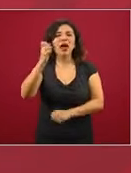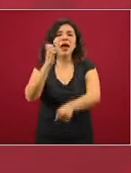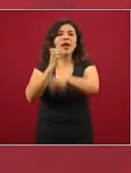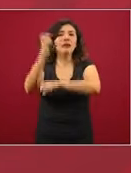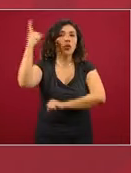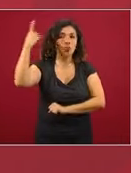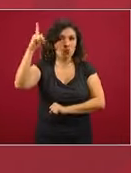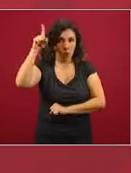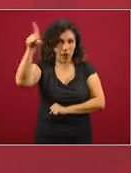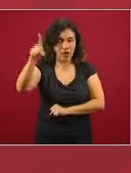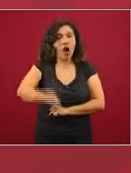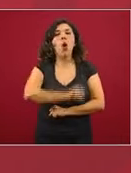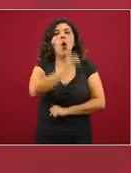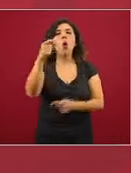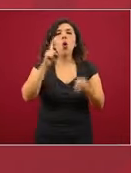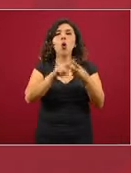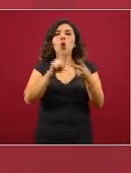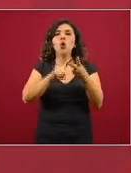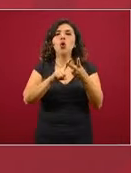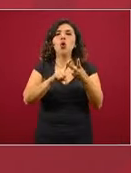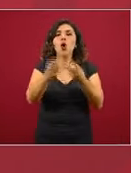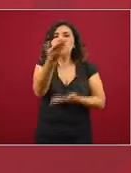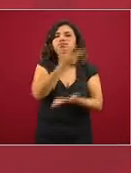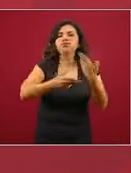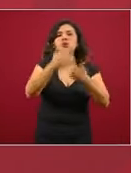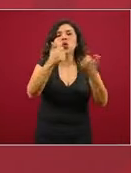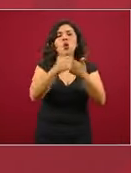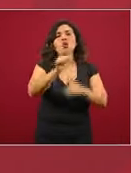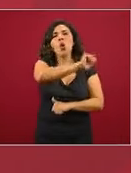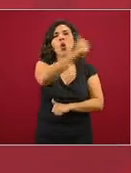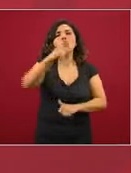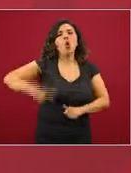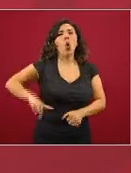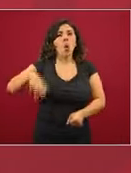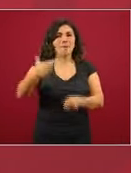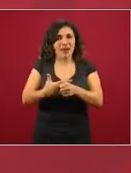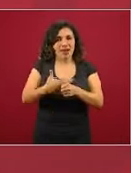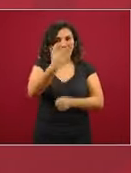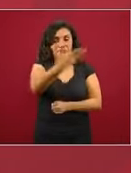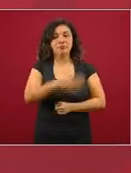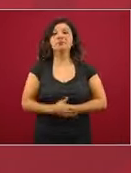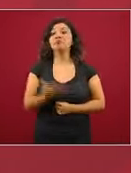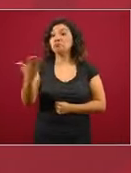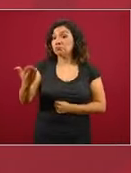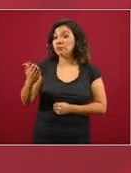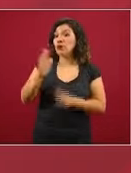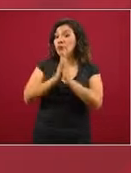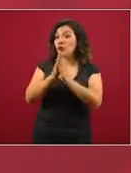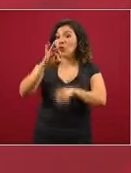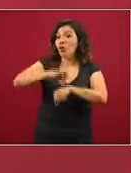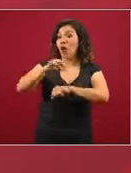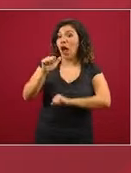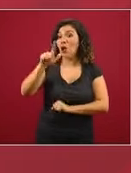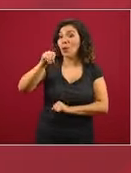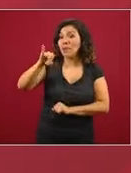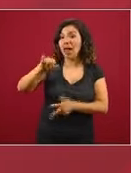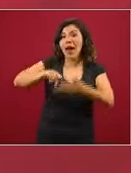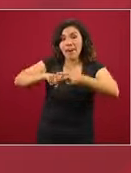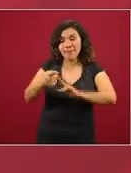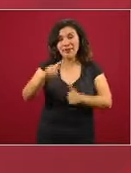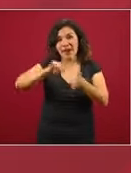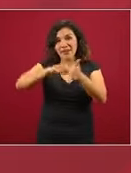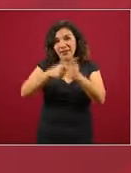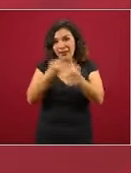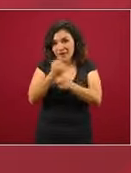de Puebla y otra el intercambio general con otros gobernadores. Pero le pido al doctor Alomía si es tan amable de